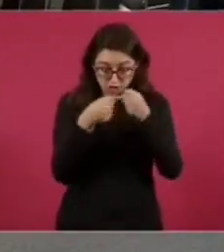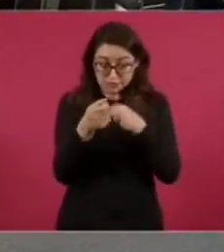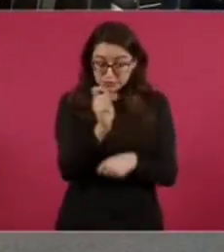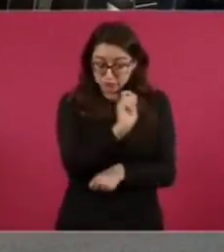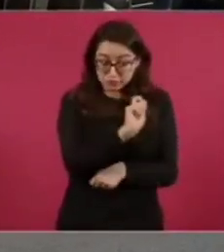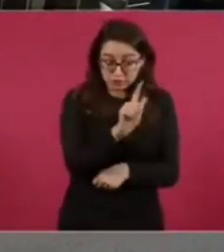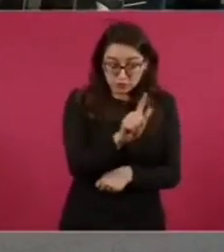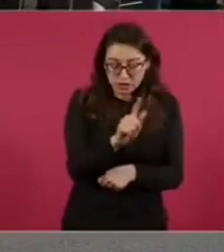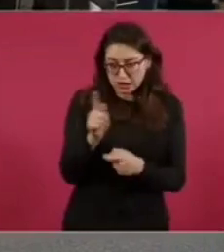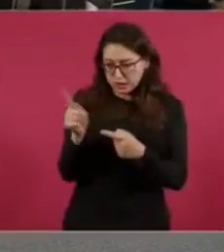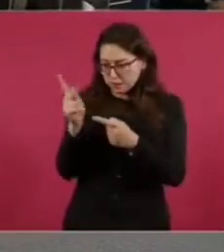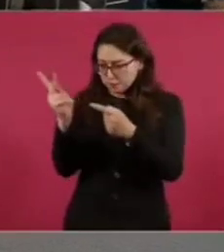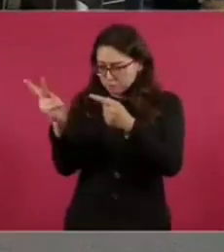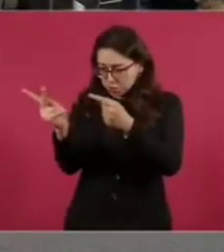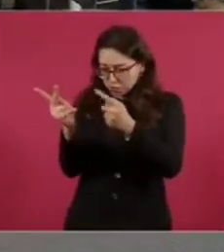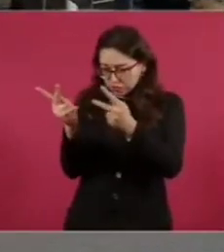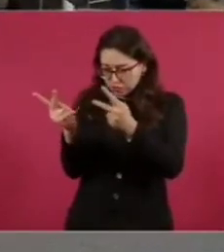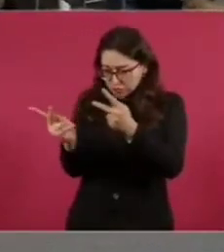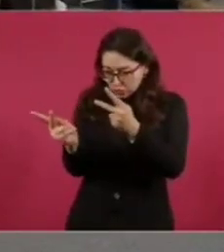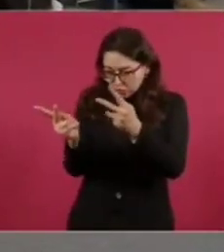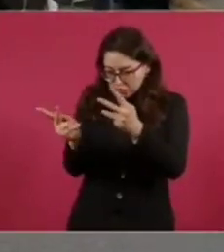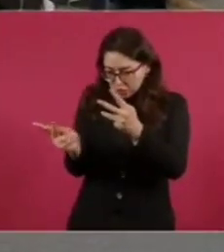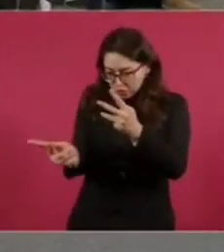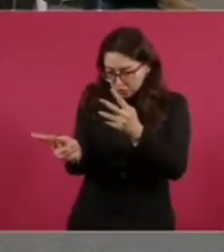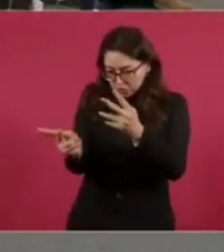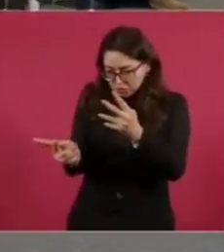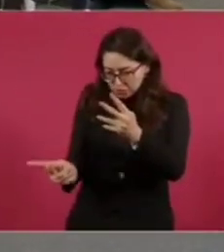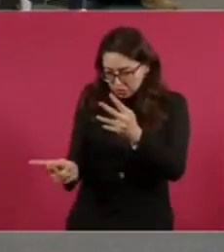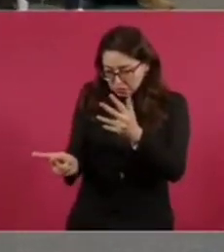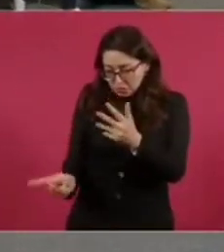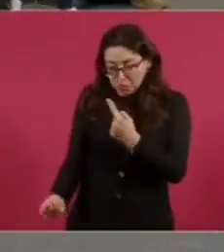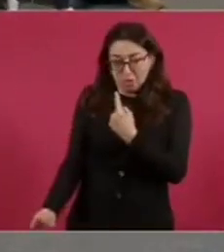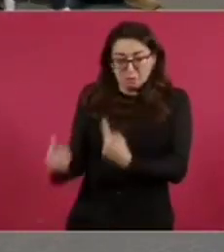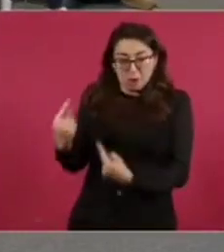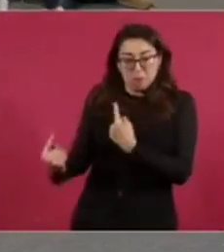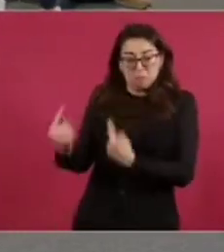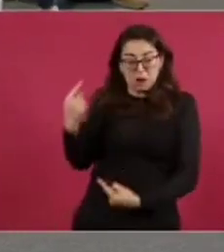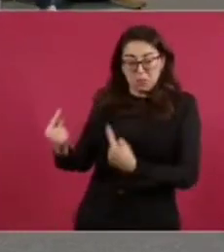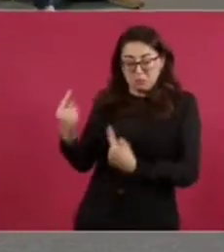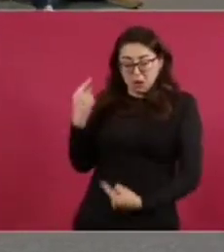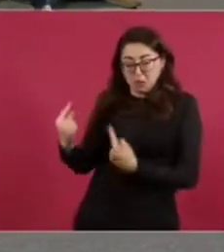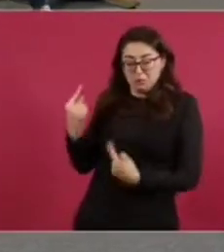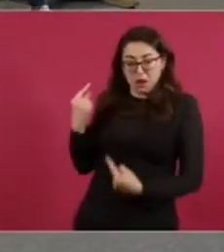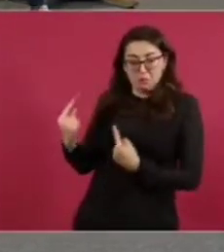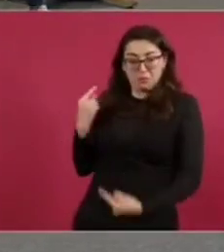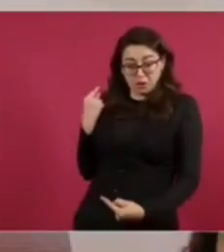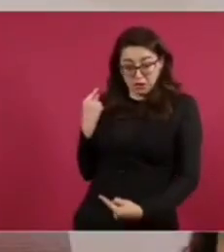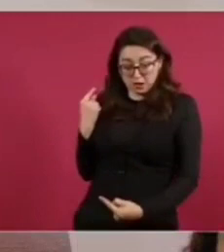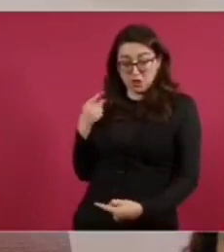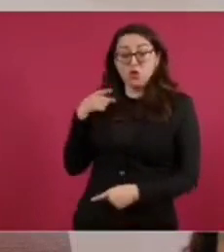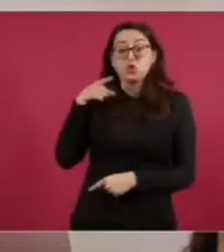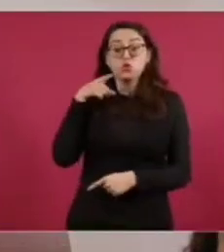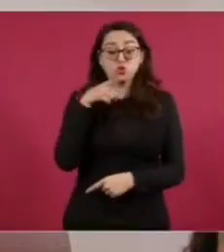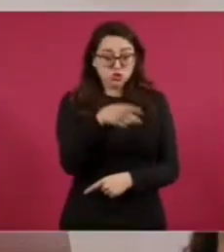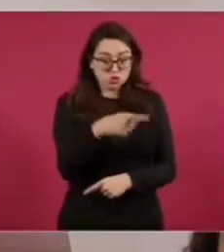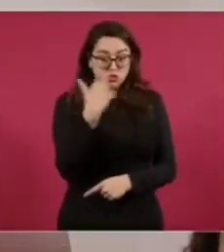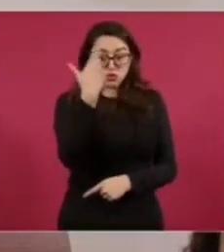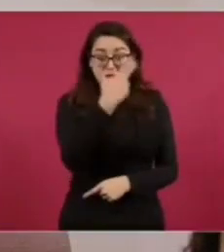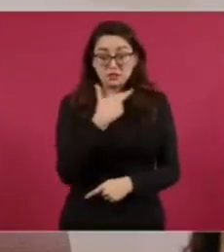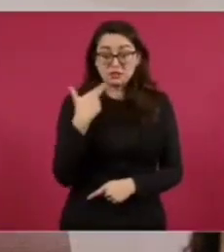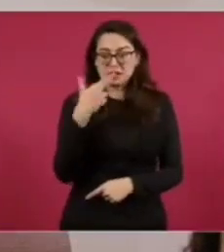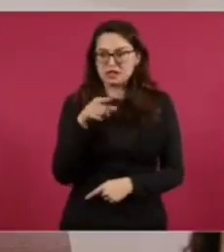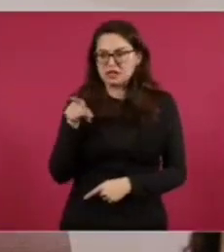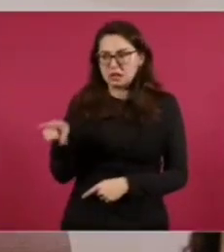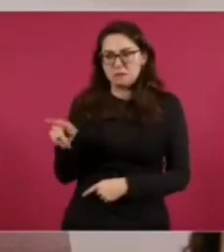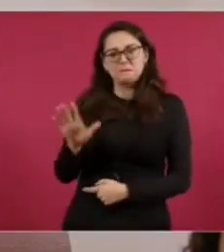profesional, del cuestionario, del tono del cuestionario, ¿sí?, como un ultimátum,